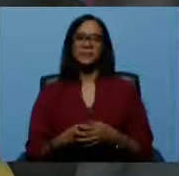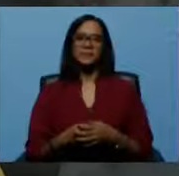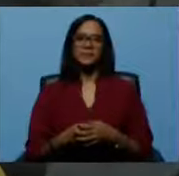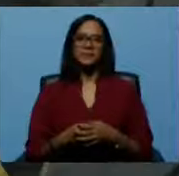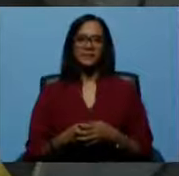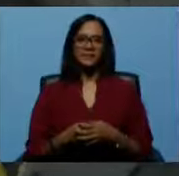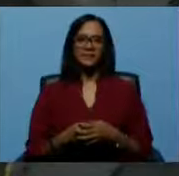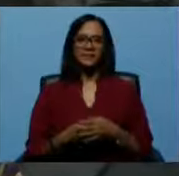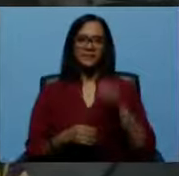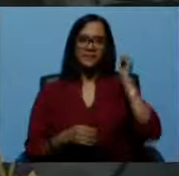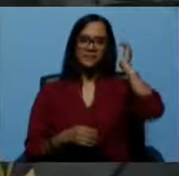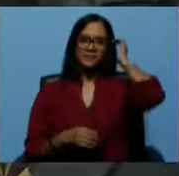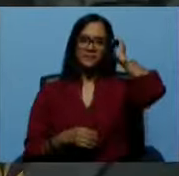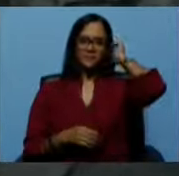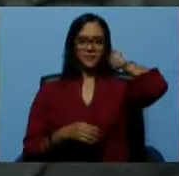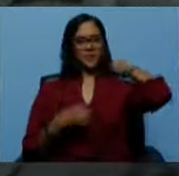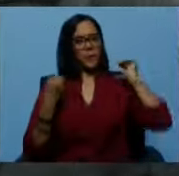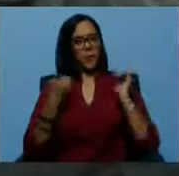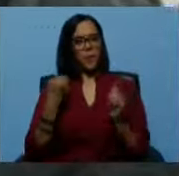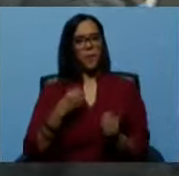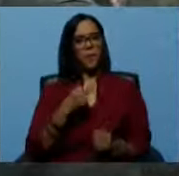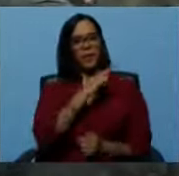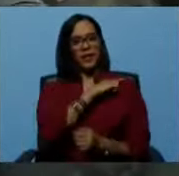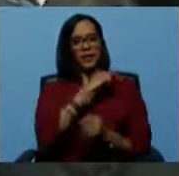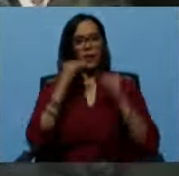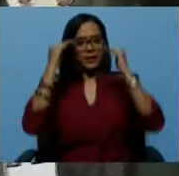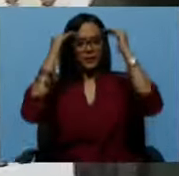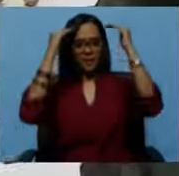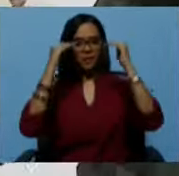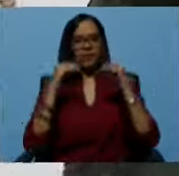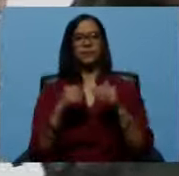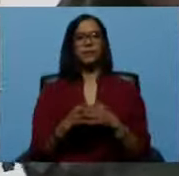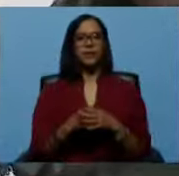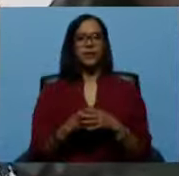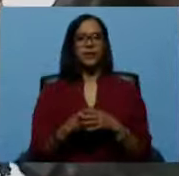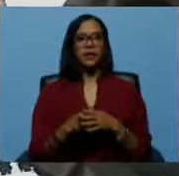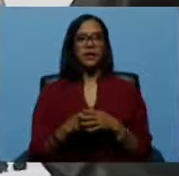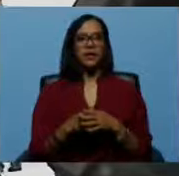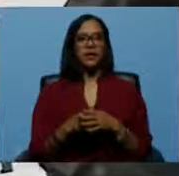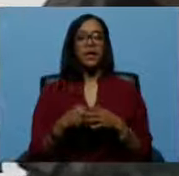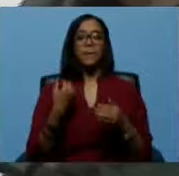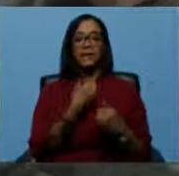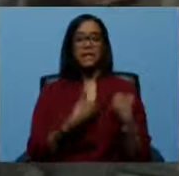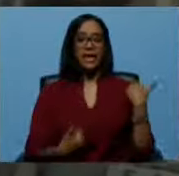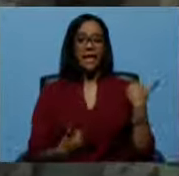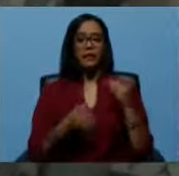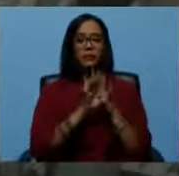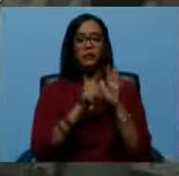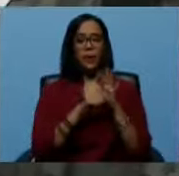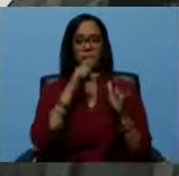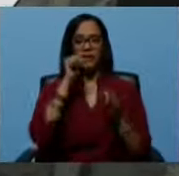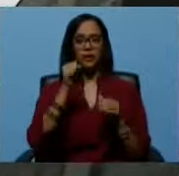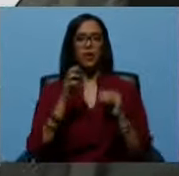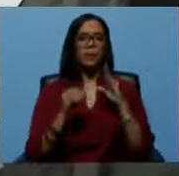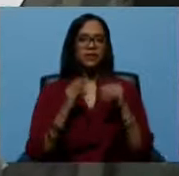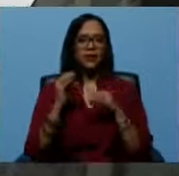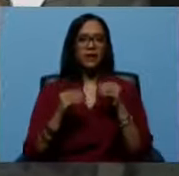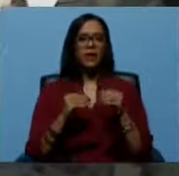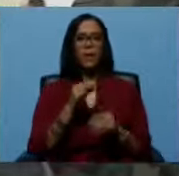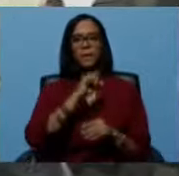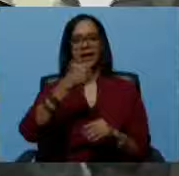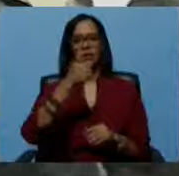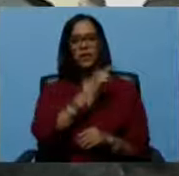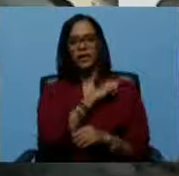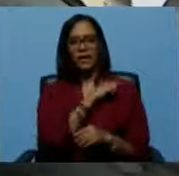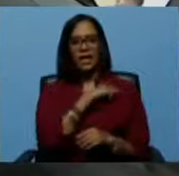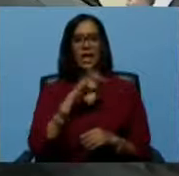Como el comandante en jefe de la Fuerza Armada Nacional Bolivariana, presidente constitucional de la República Bolivariana de Venezuela, Nicolás Maduro, conversar con el mayor general Elio Ramón Estrada